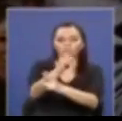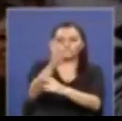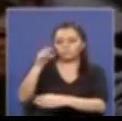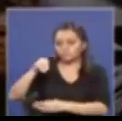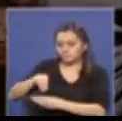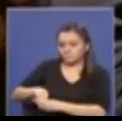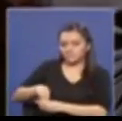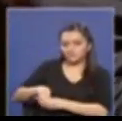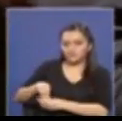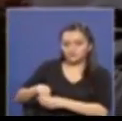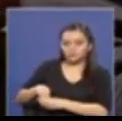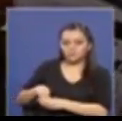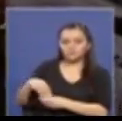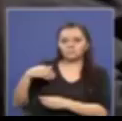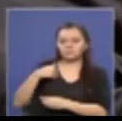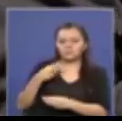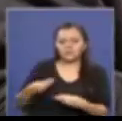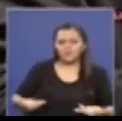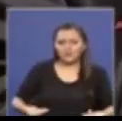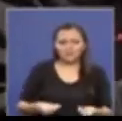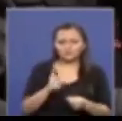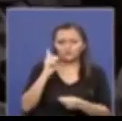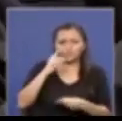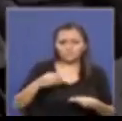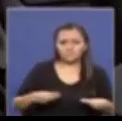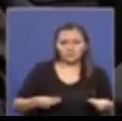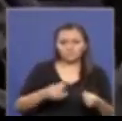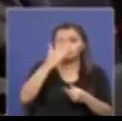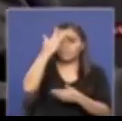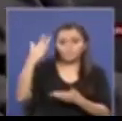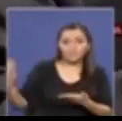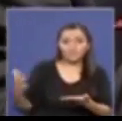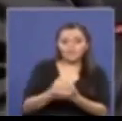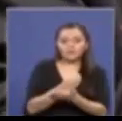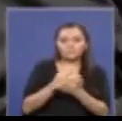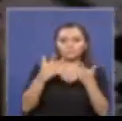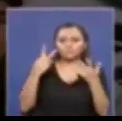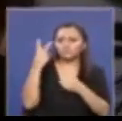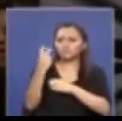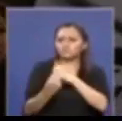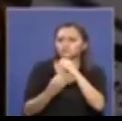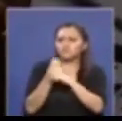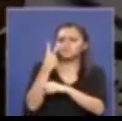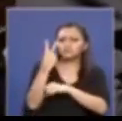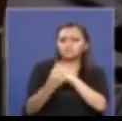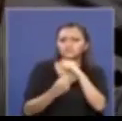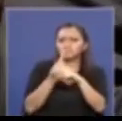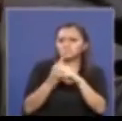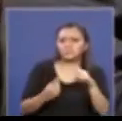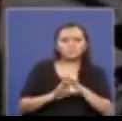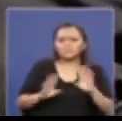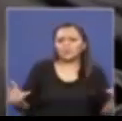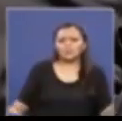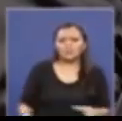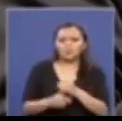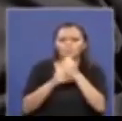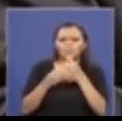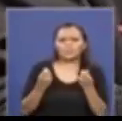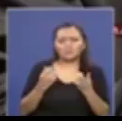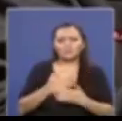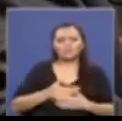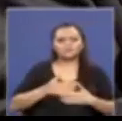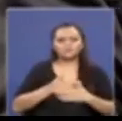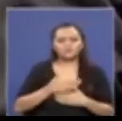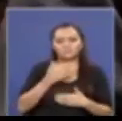gasto las inversiones en eficiencia energética, porque tienen una rentabilidad altísima. En dos años y medio está recuperada la inversión y luego a